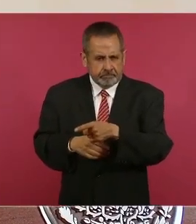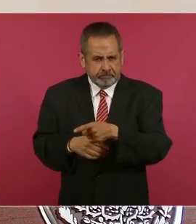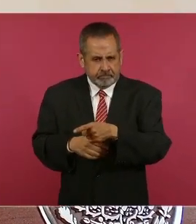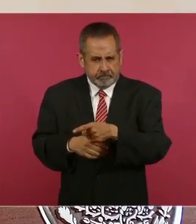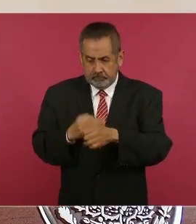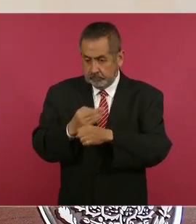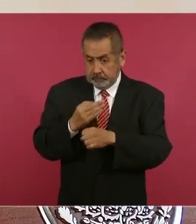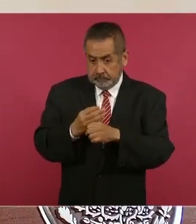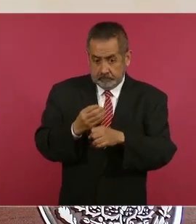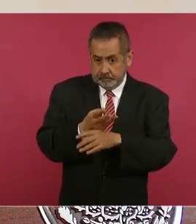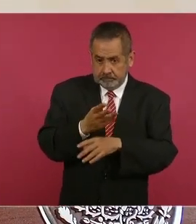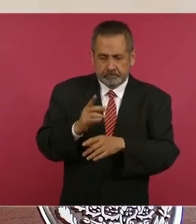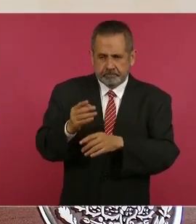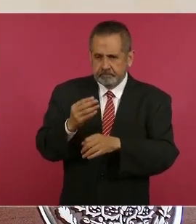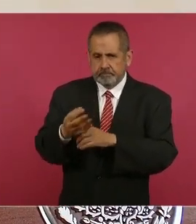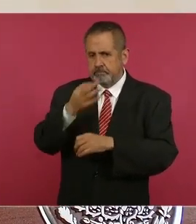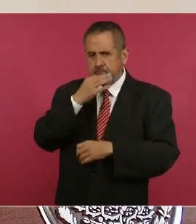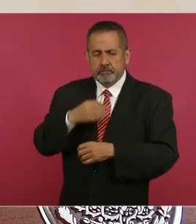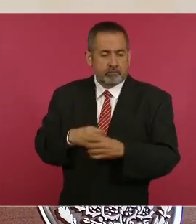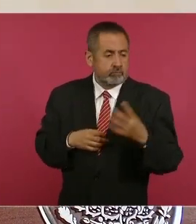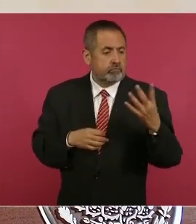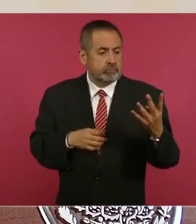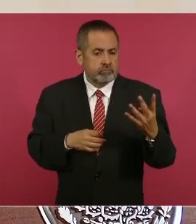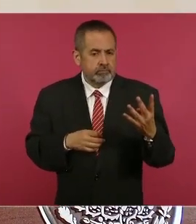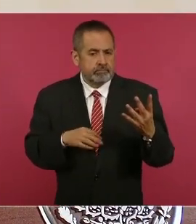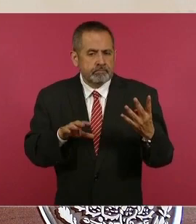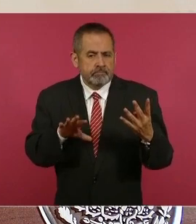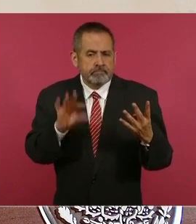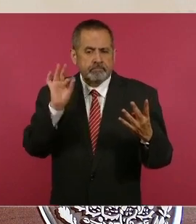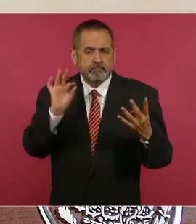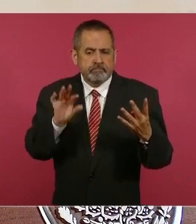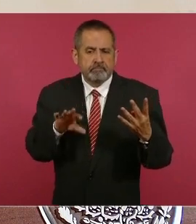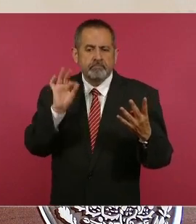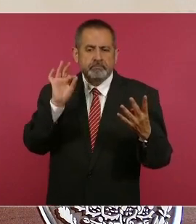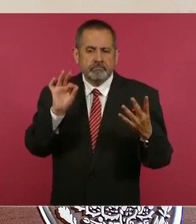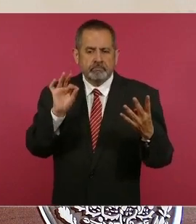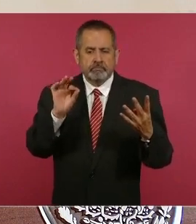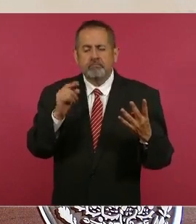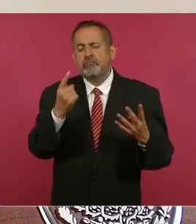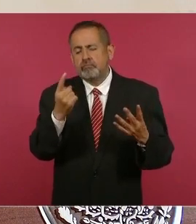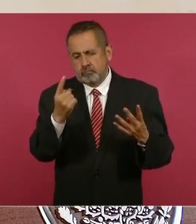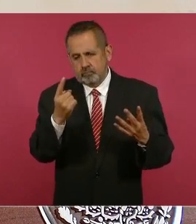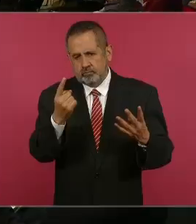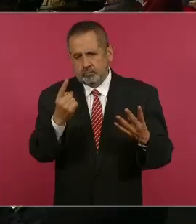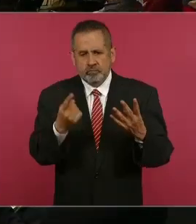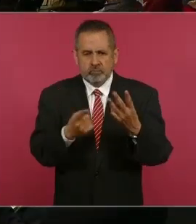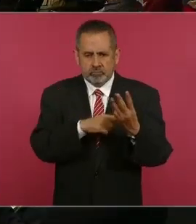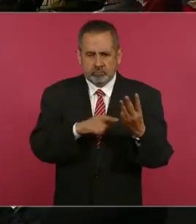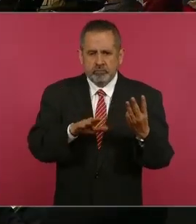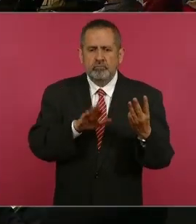antes de salir de que de los 4 ya habían encontrado lamentablemente a uno fallecido.